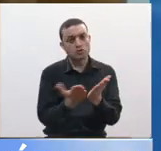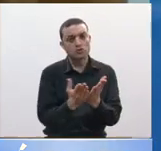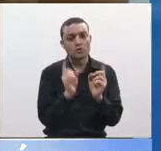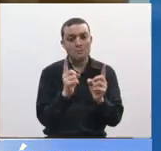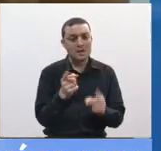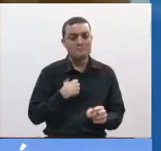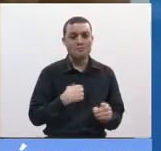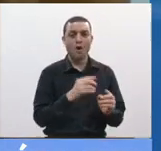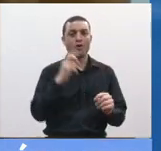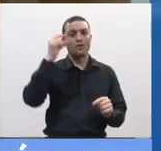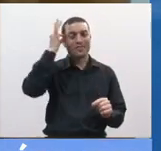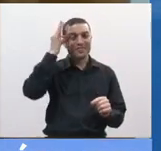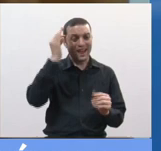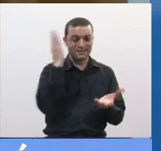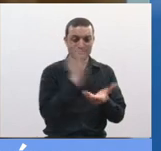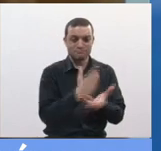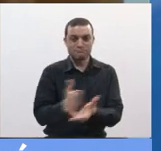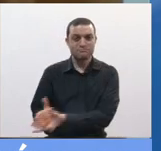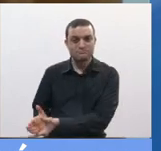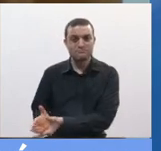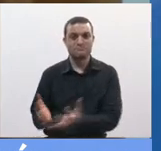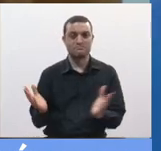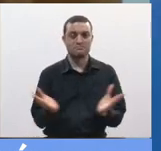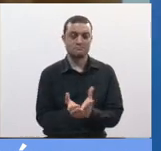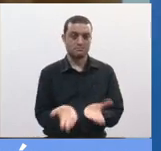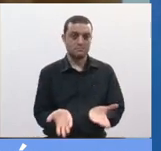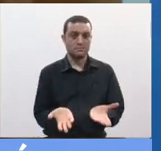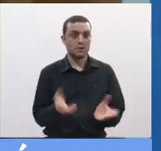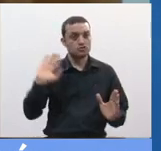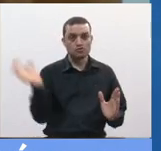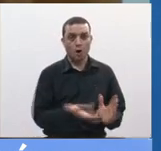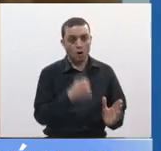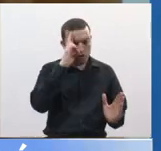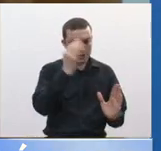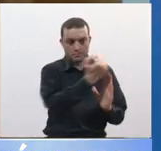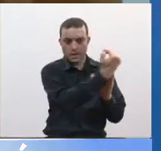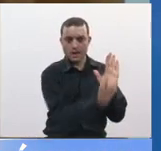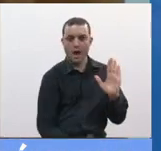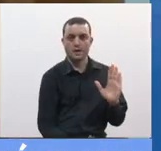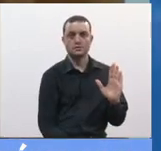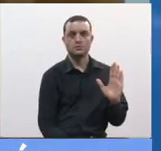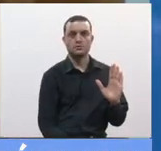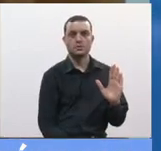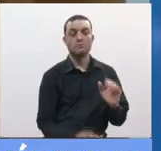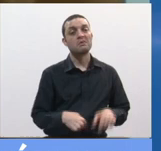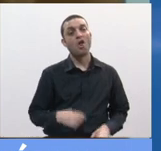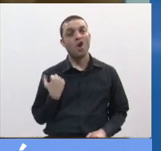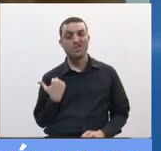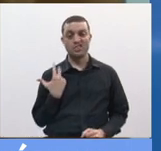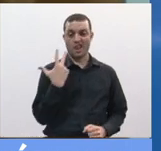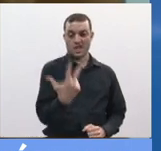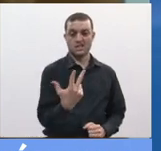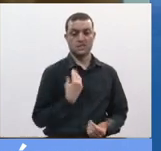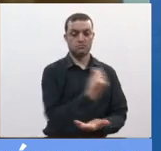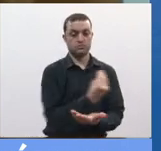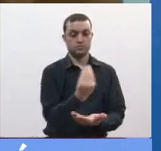Actual, en un mecanismo que es complejo, ¿verdad? Ahora, la terna, así como dice Naidenó, así